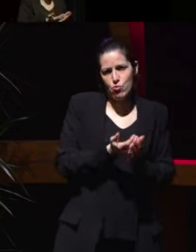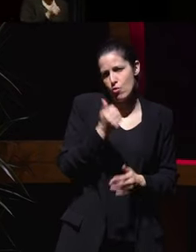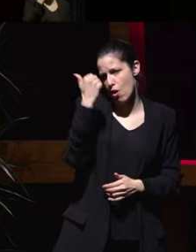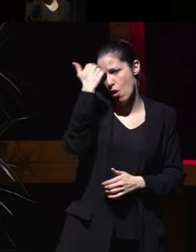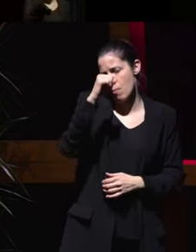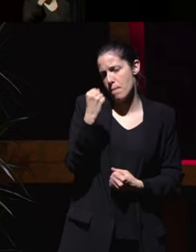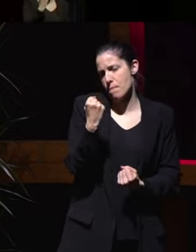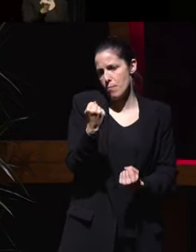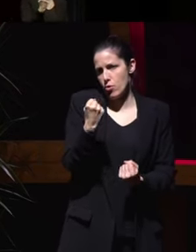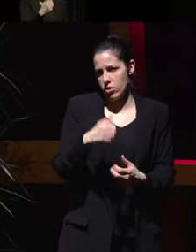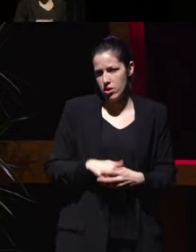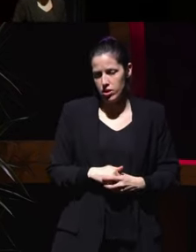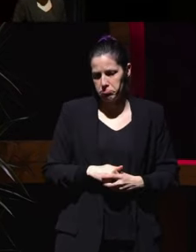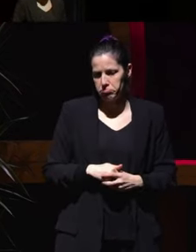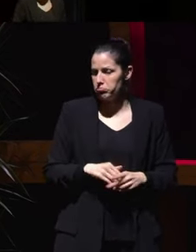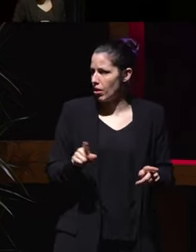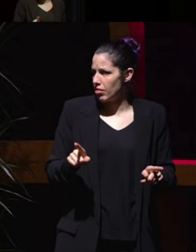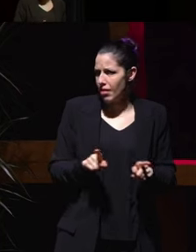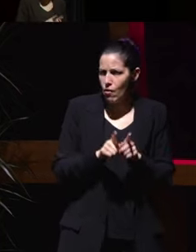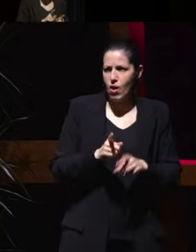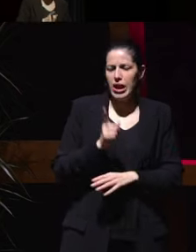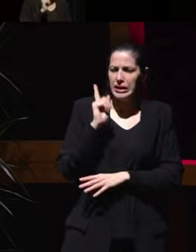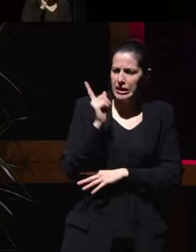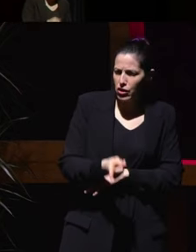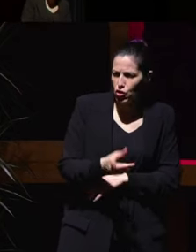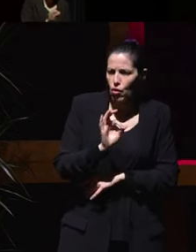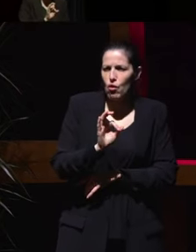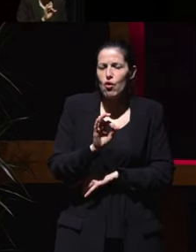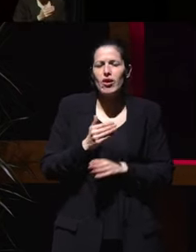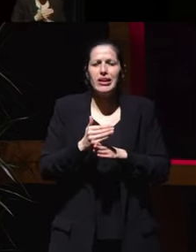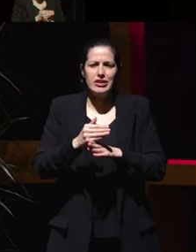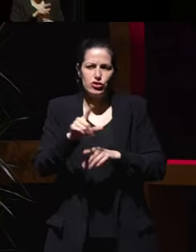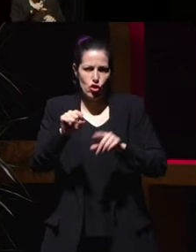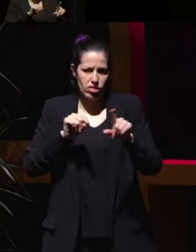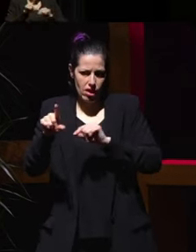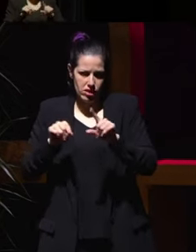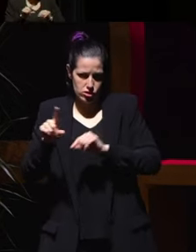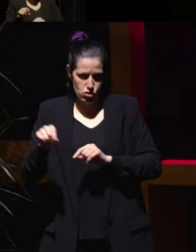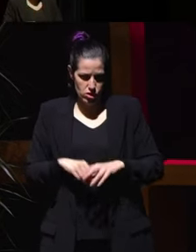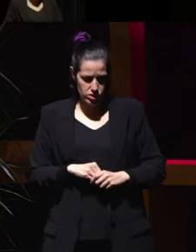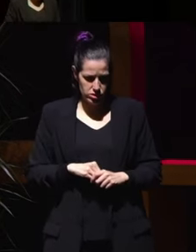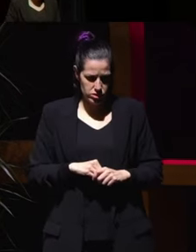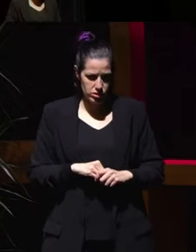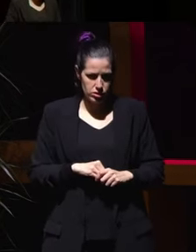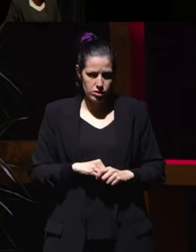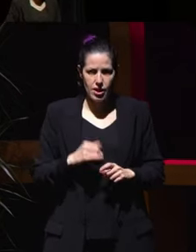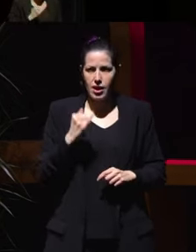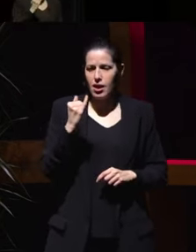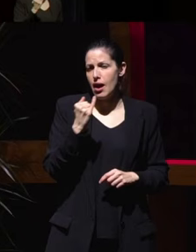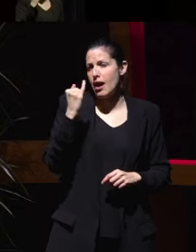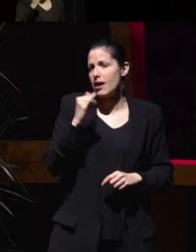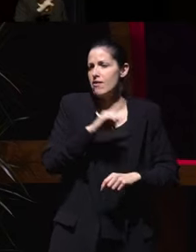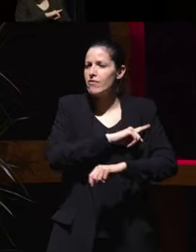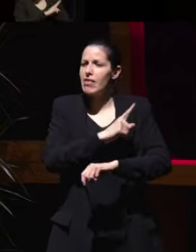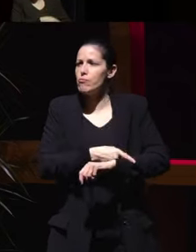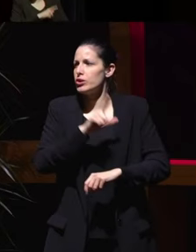poder na dirección e no resto das toma de decisións. Na cadena SER temos unha xefa de deportes, Laura Martínez,